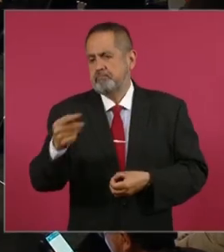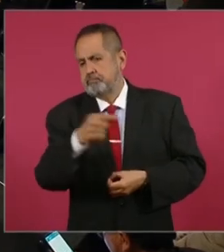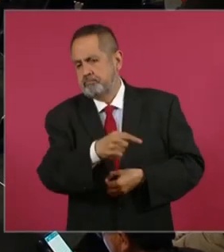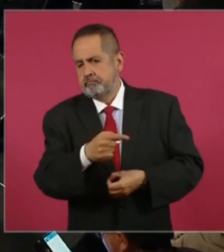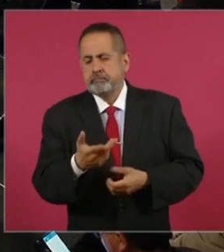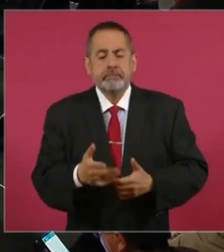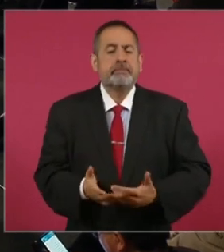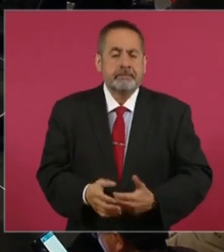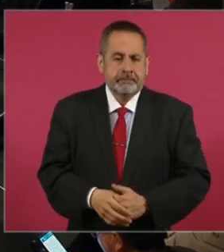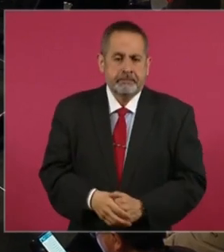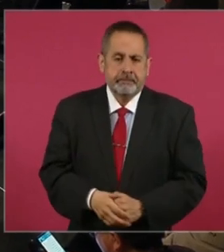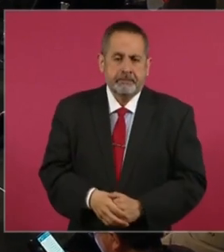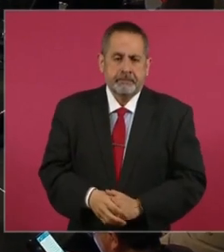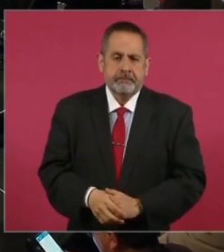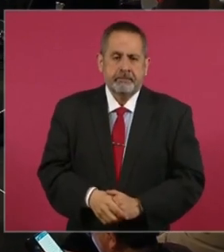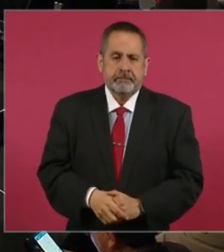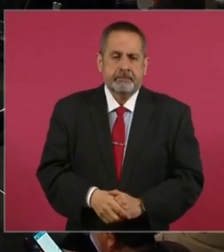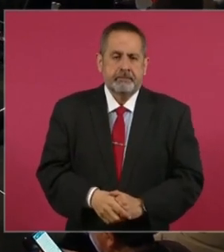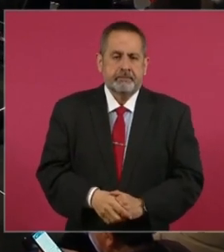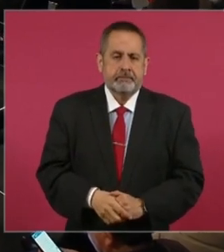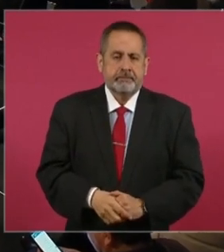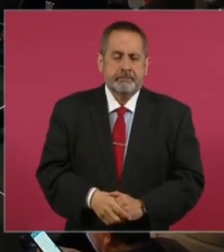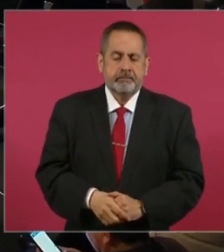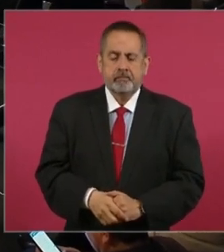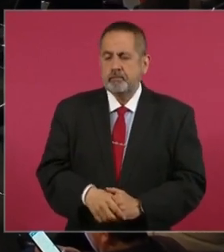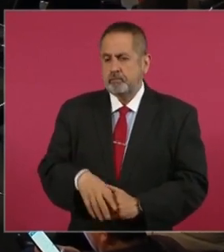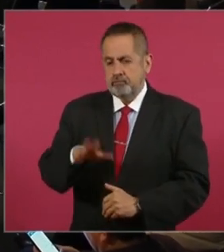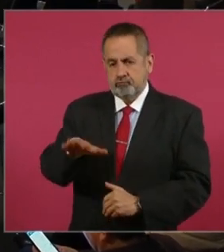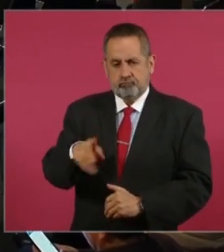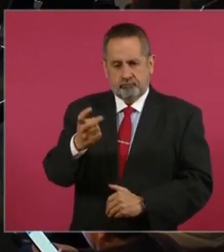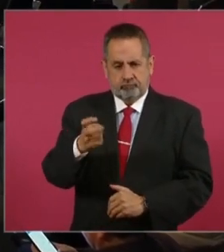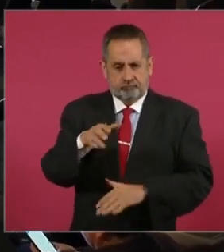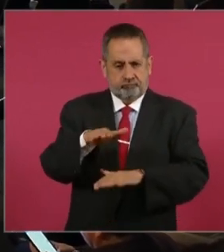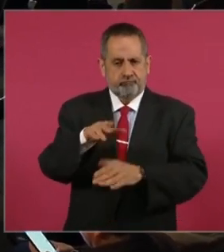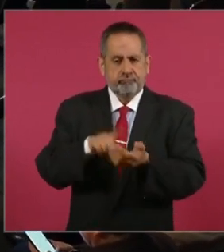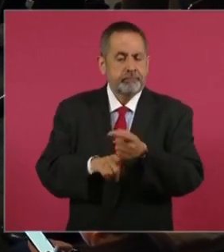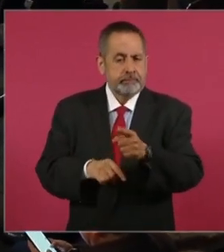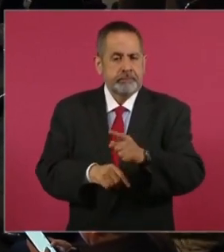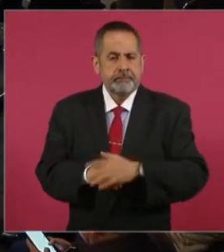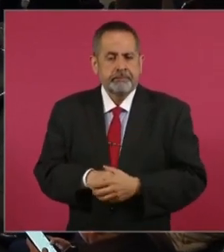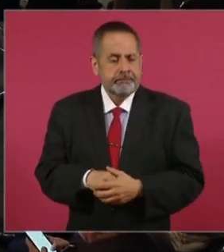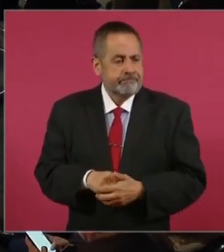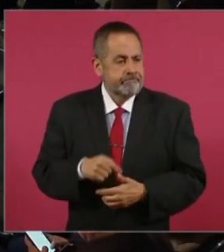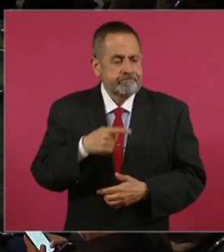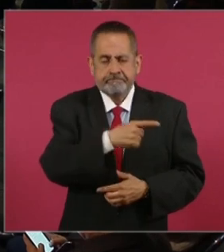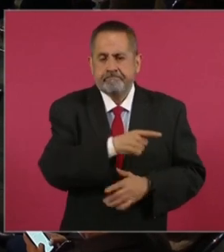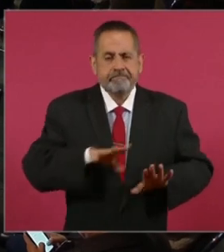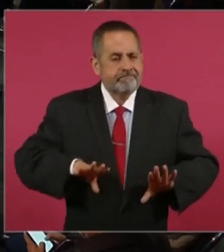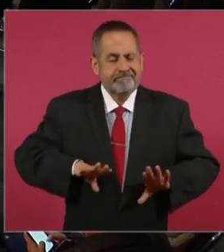Bueno, eso tiene que ver con una actitud ya